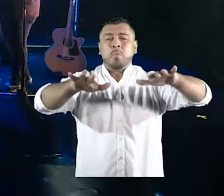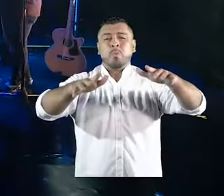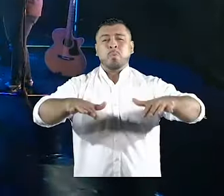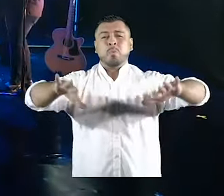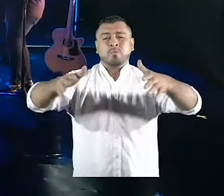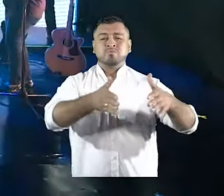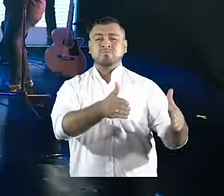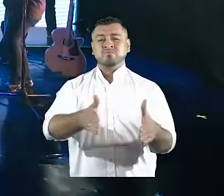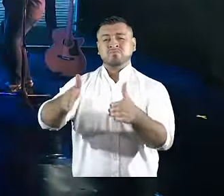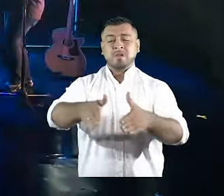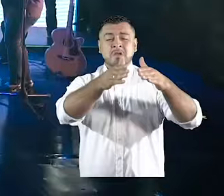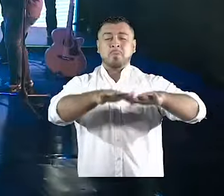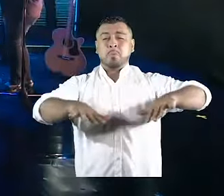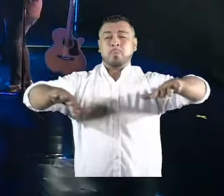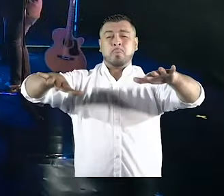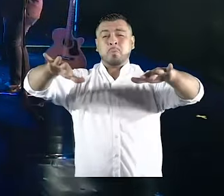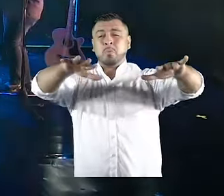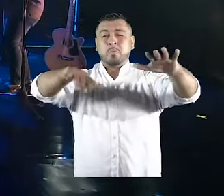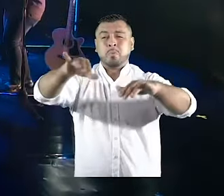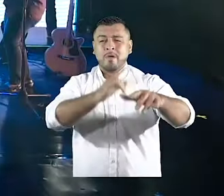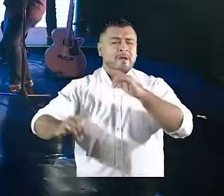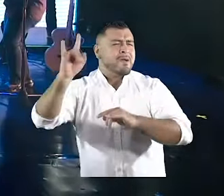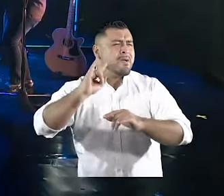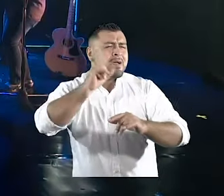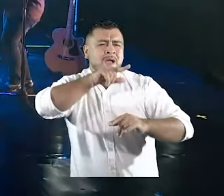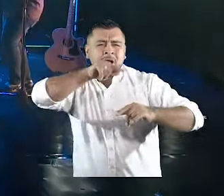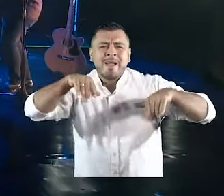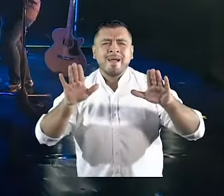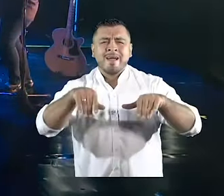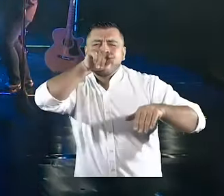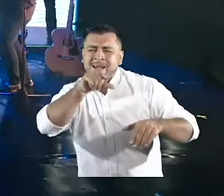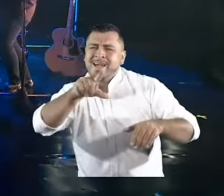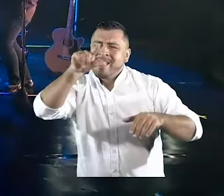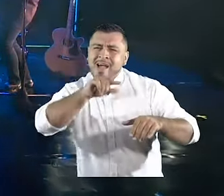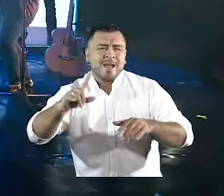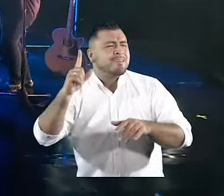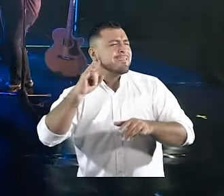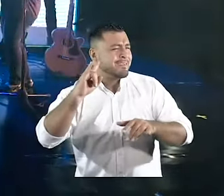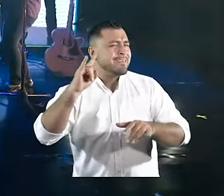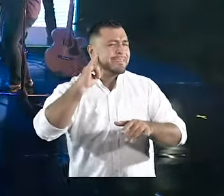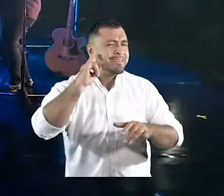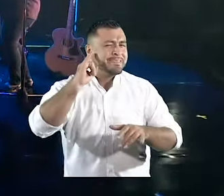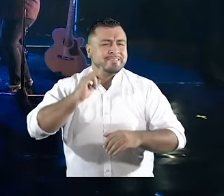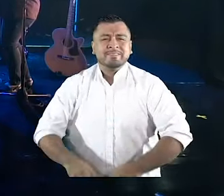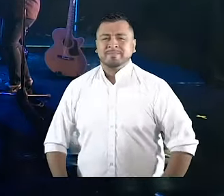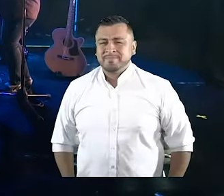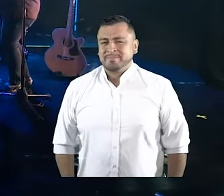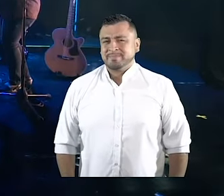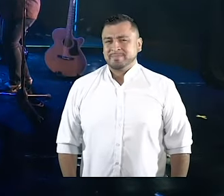Ahí se levanta el polvo de los caminos. Se escucha el trino del turpial y soy